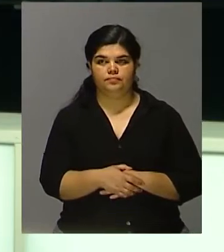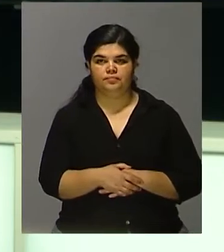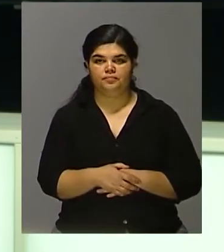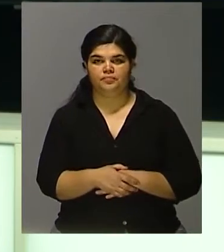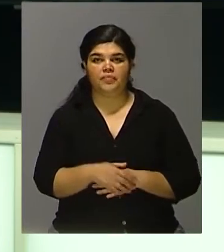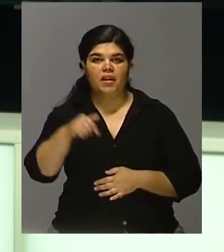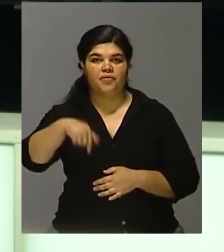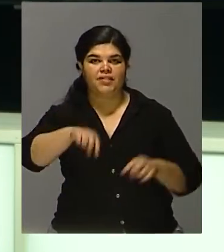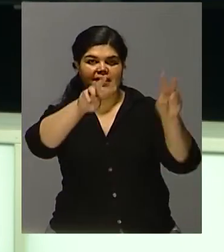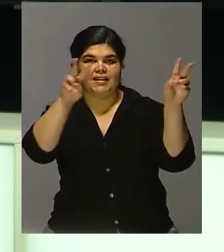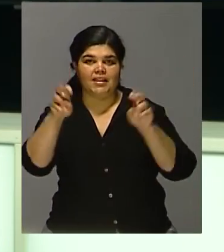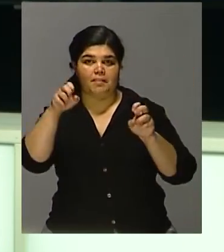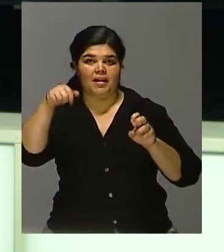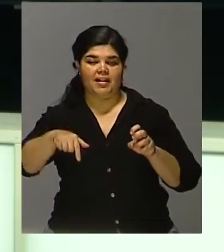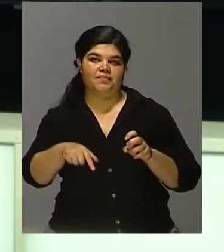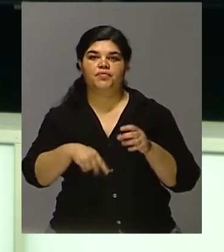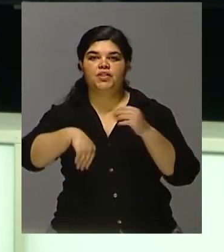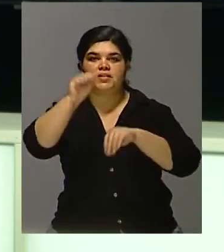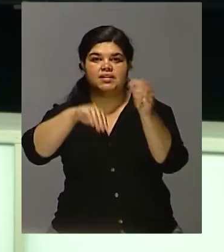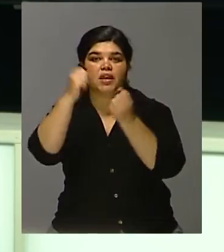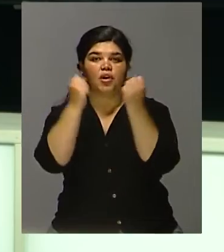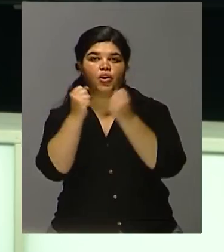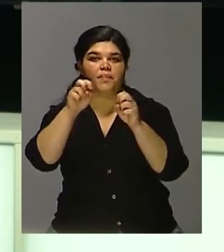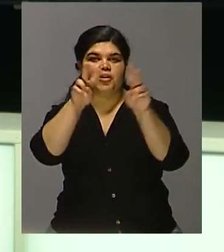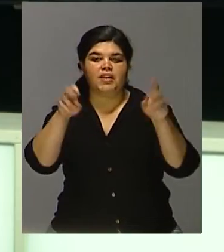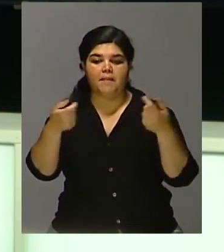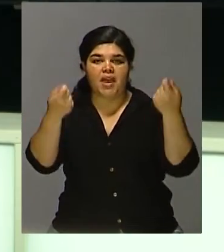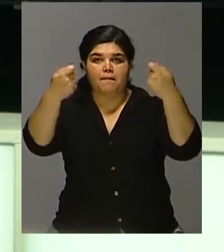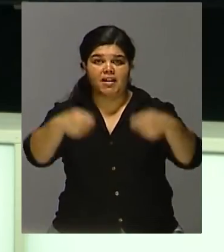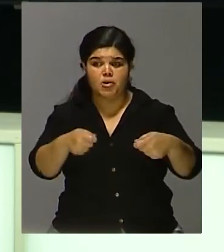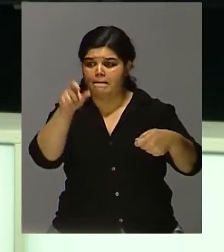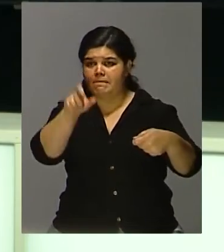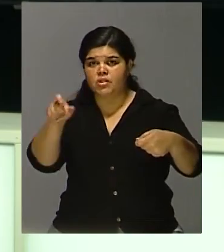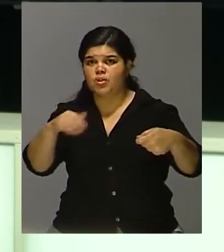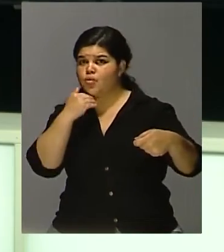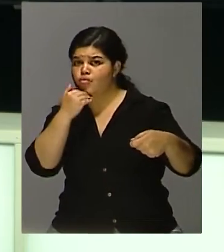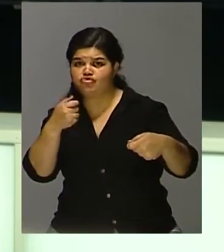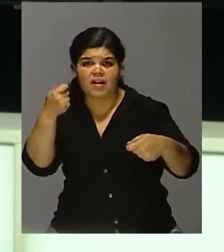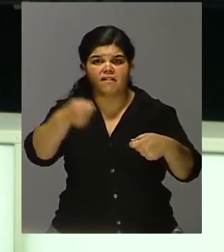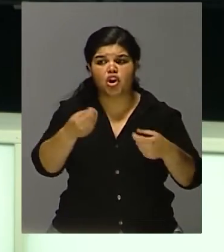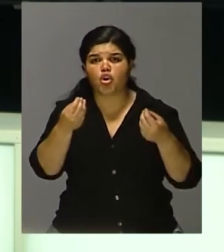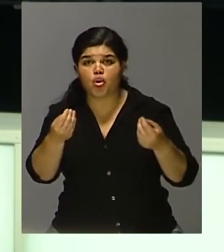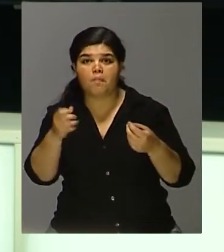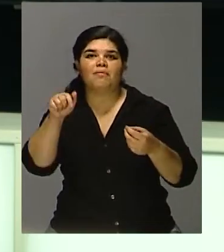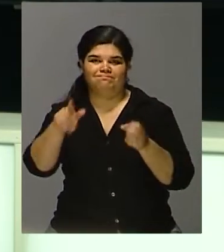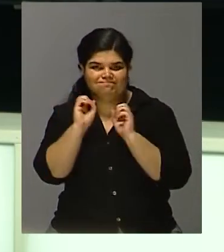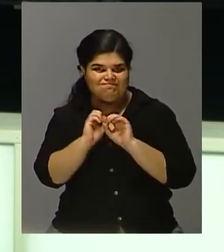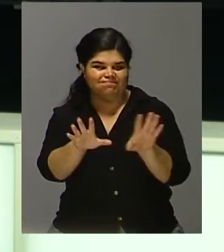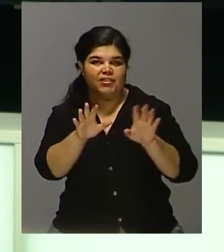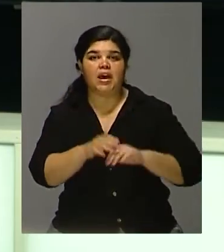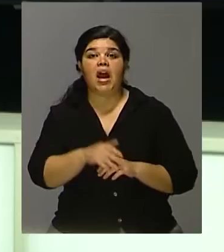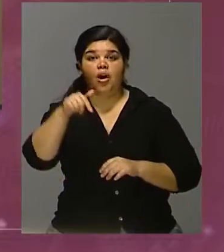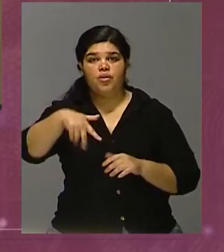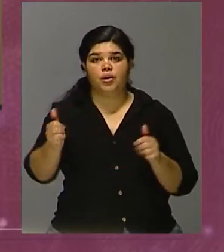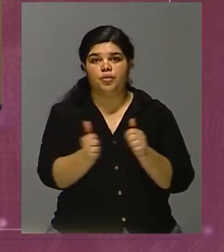Hoy nuestro tema aquí en Chat Económico es inversiones para principiantes. Estamos en el 30 de la TDA y hablamos con Arturo Rodríguez Martín,